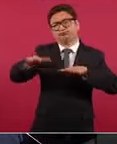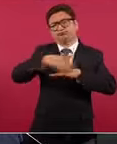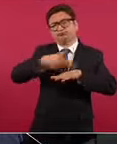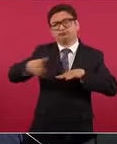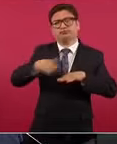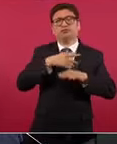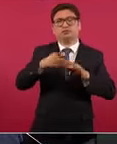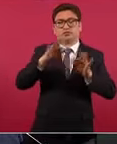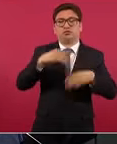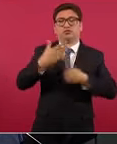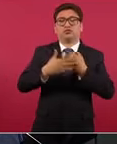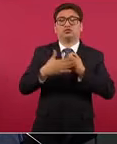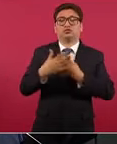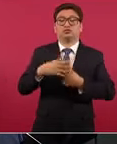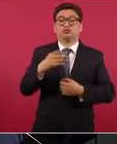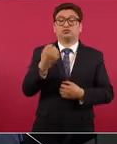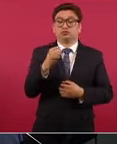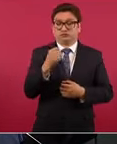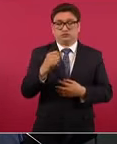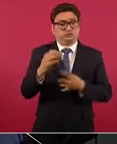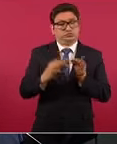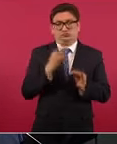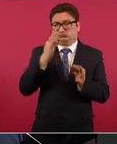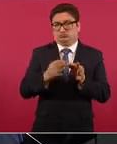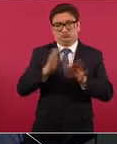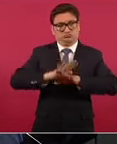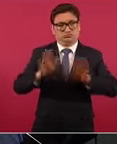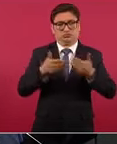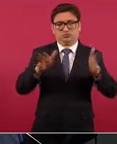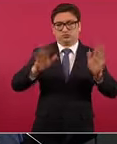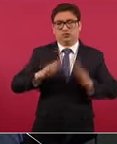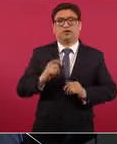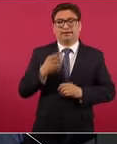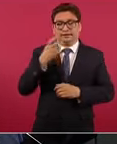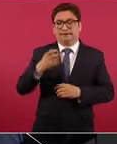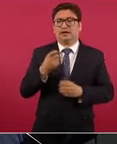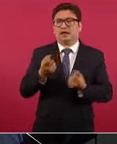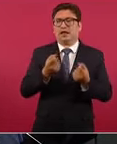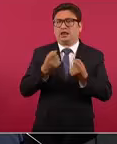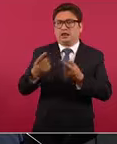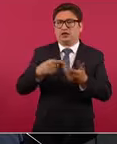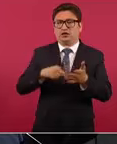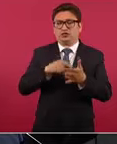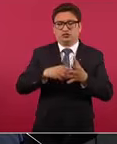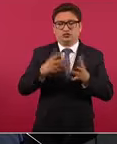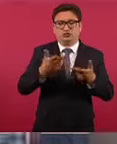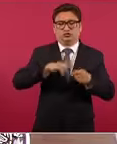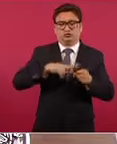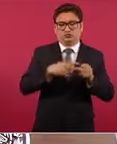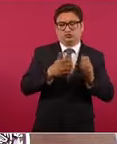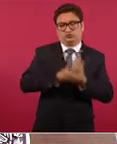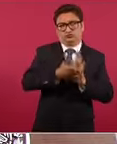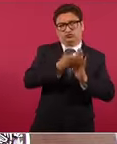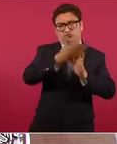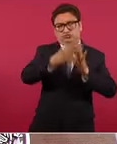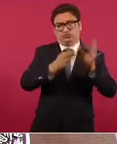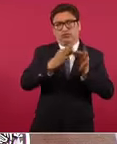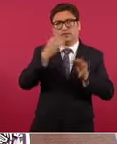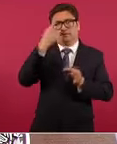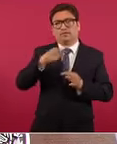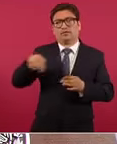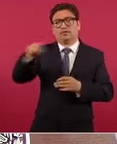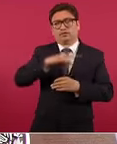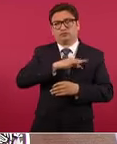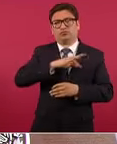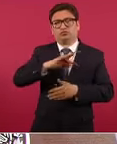en septiembre estar ya operando es hospital si hay una parte que en donde estamos avanzando para la contratación